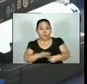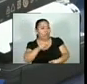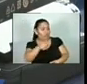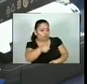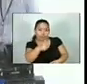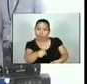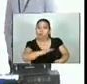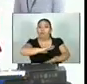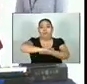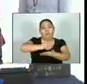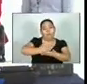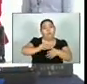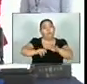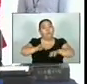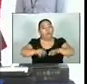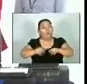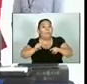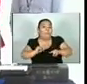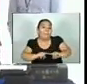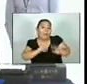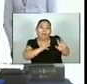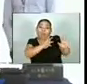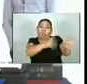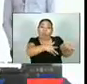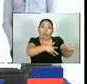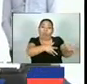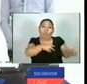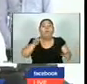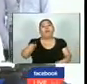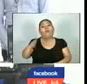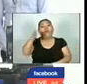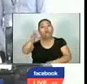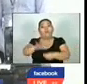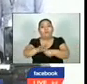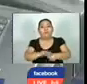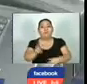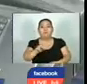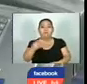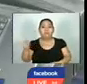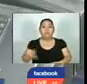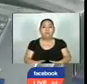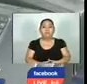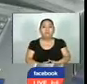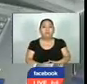encuentra en buen estado. Sin embargo, quedaría defasado para los próximos comicios.